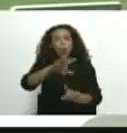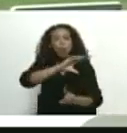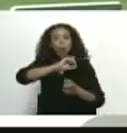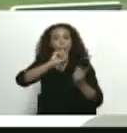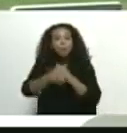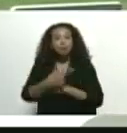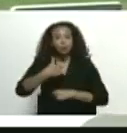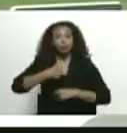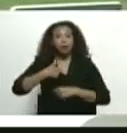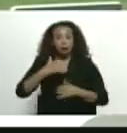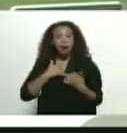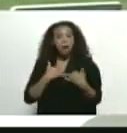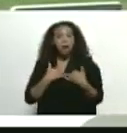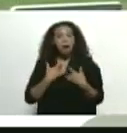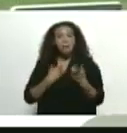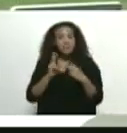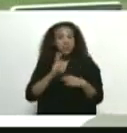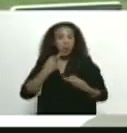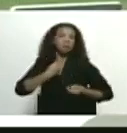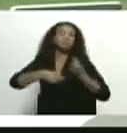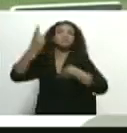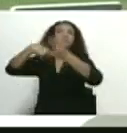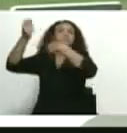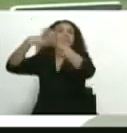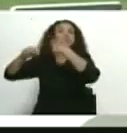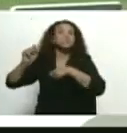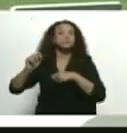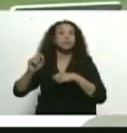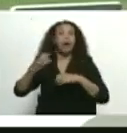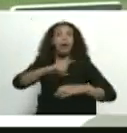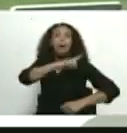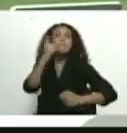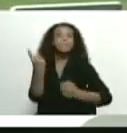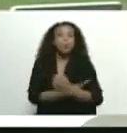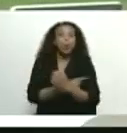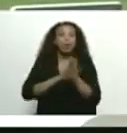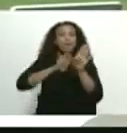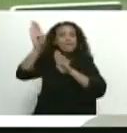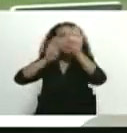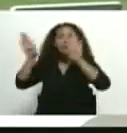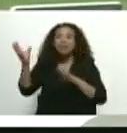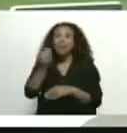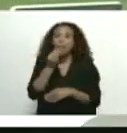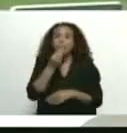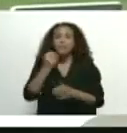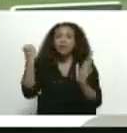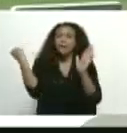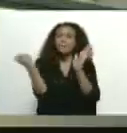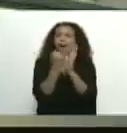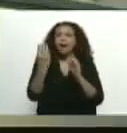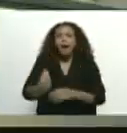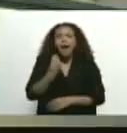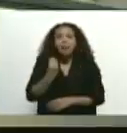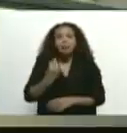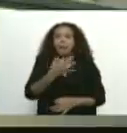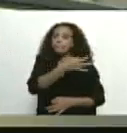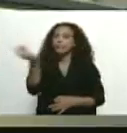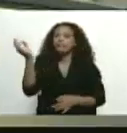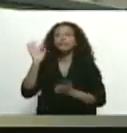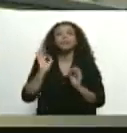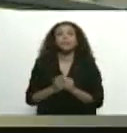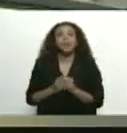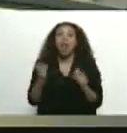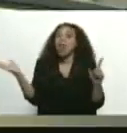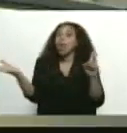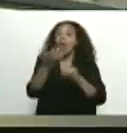convirtamos en exportadores de alimentos. Venezuela va a ser una potencia exportadora de alimentos al mundo. Lo vamos a lograr,